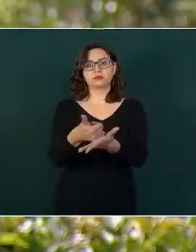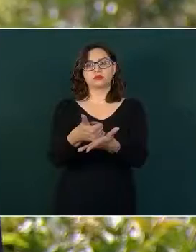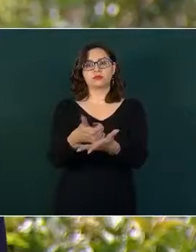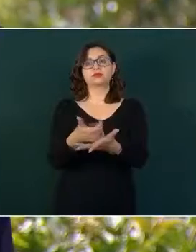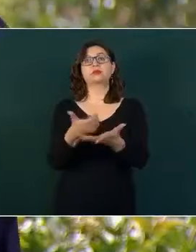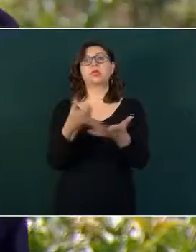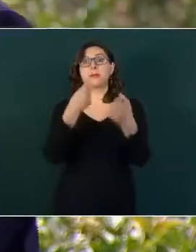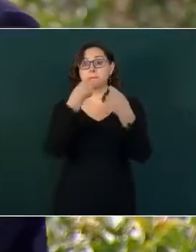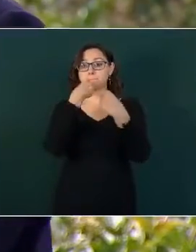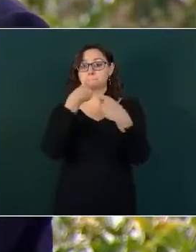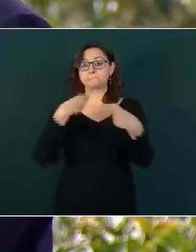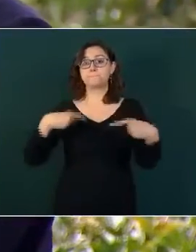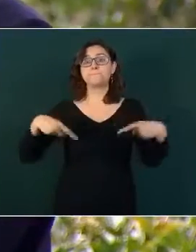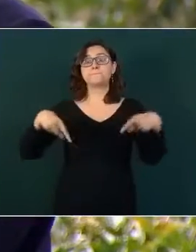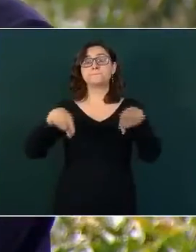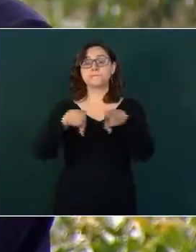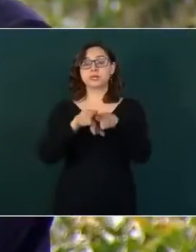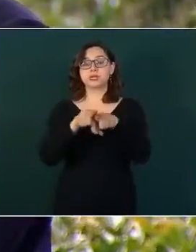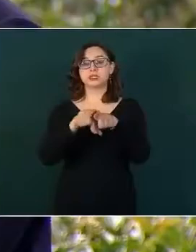al mismo tiempo,